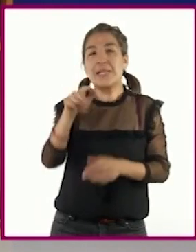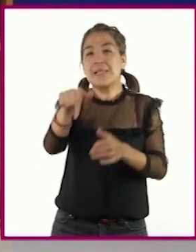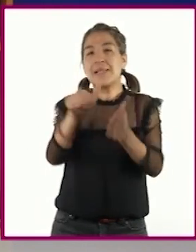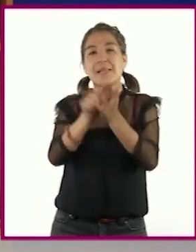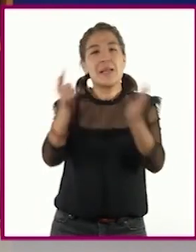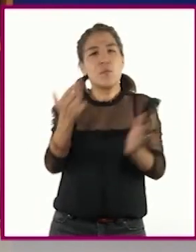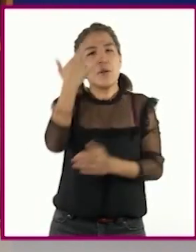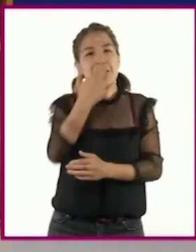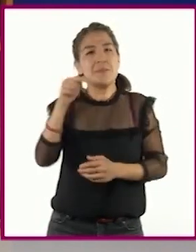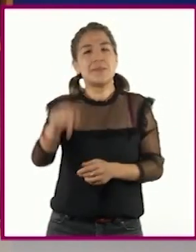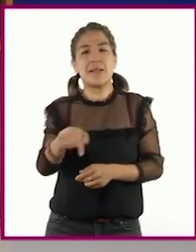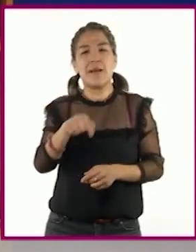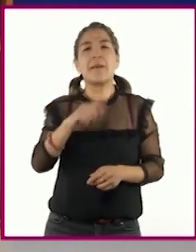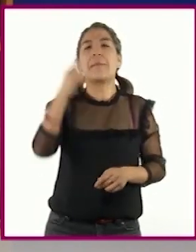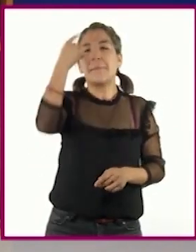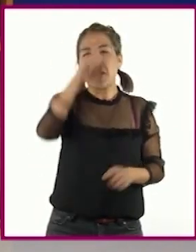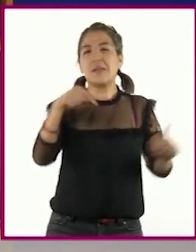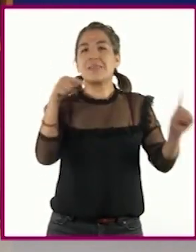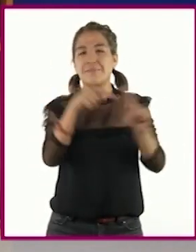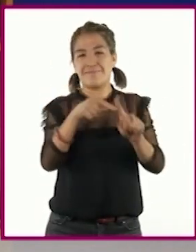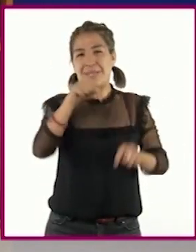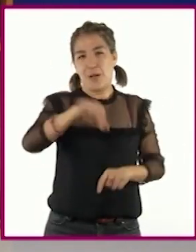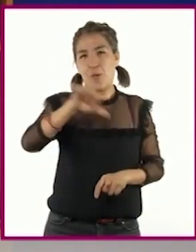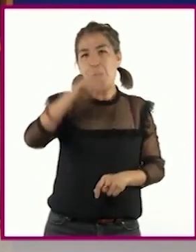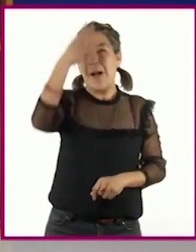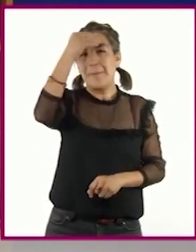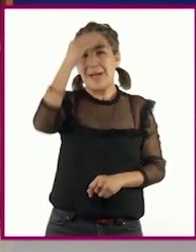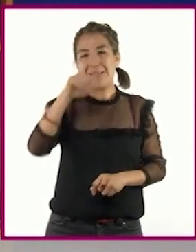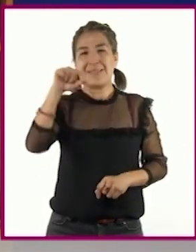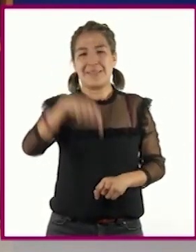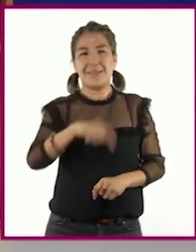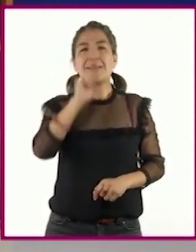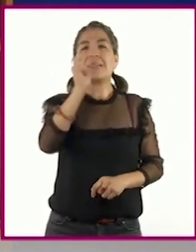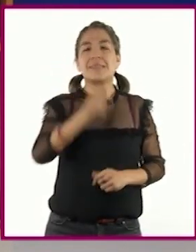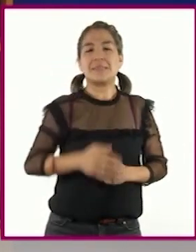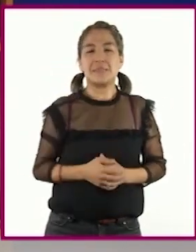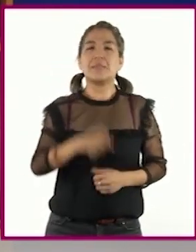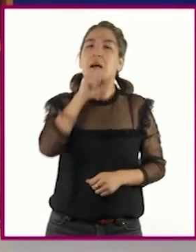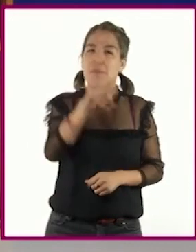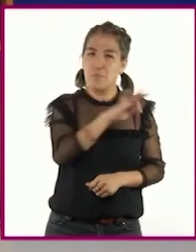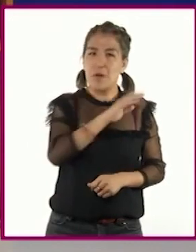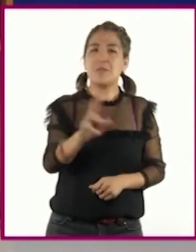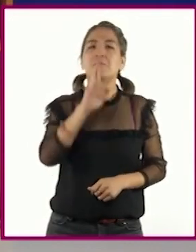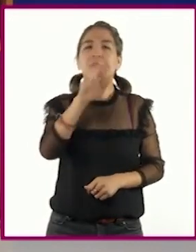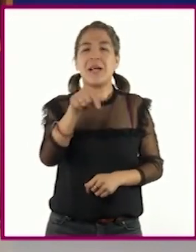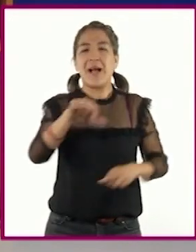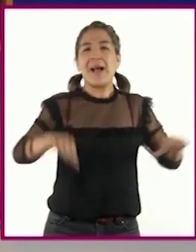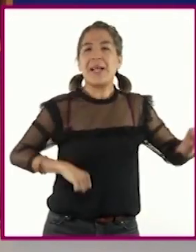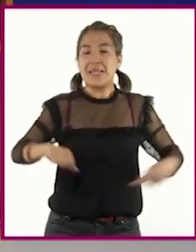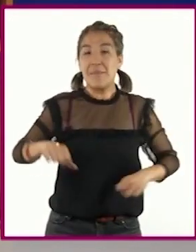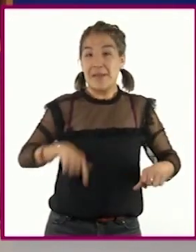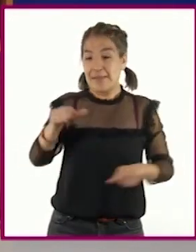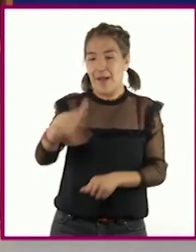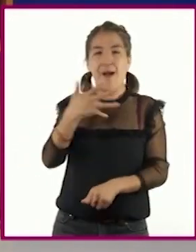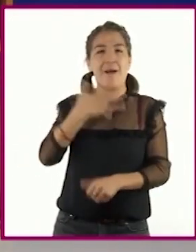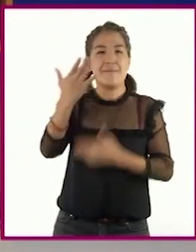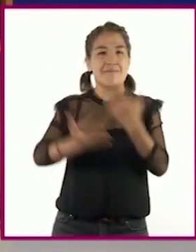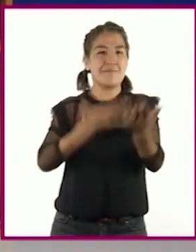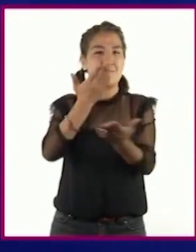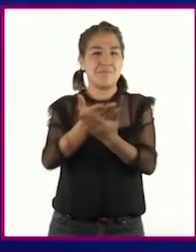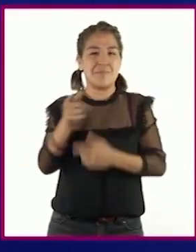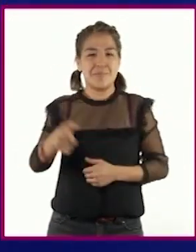texto la sección dedicada a este aprendizaje esperado, además de poder resolver los ejercicios que ahí les